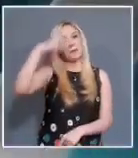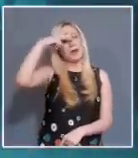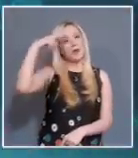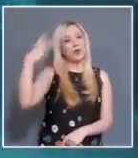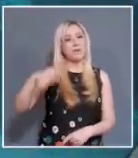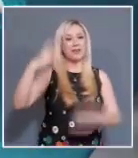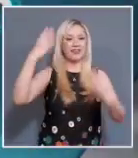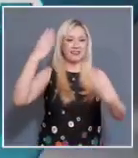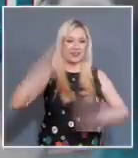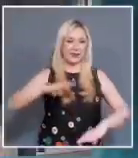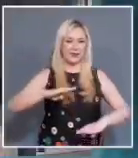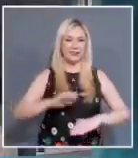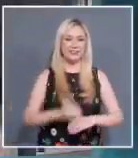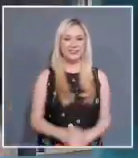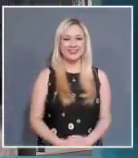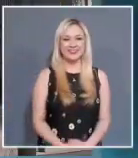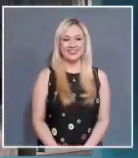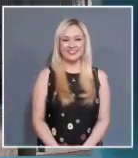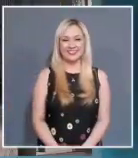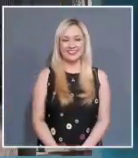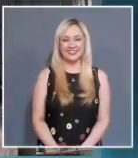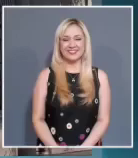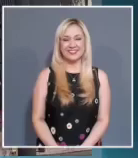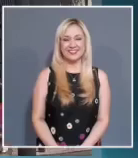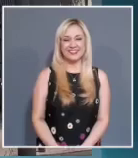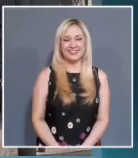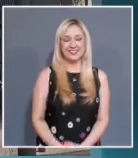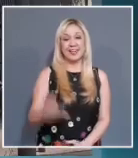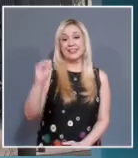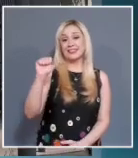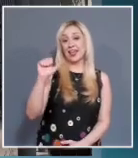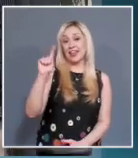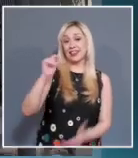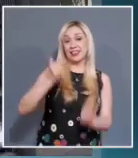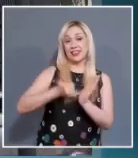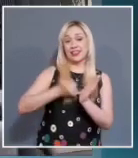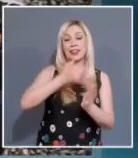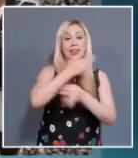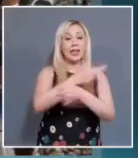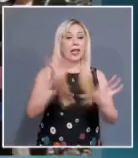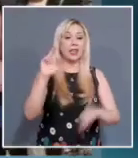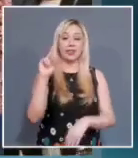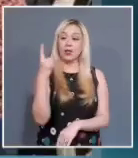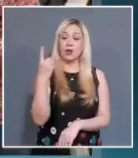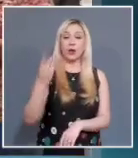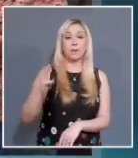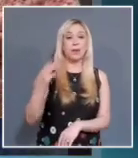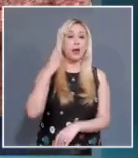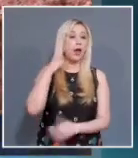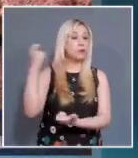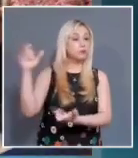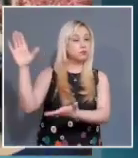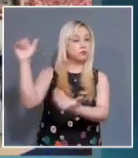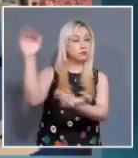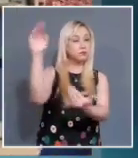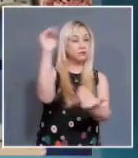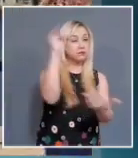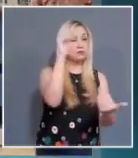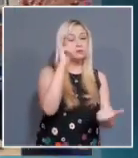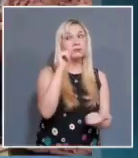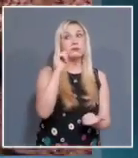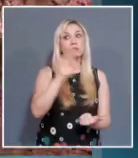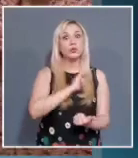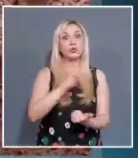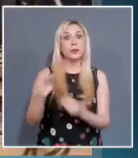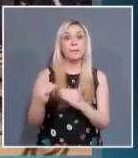México. El SAT informó que al 31 de mayo, la recaudación acumulada registró un incremento de